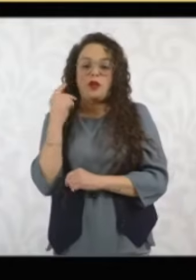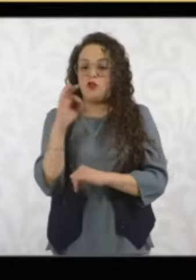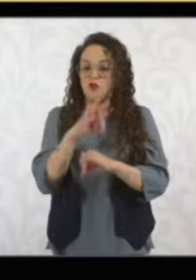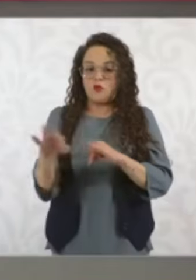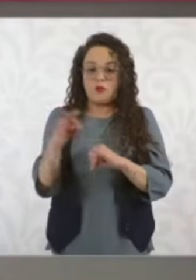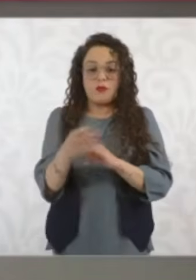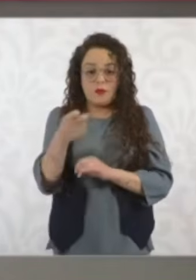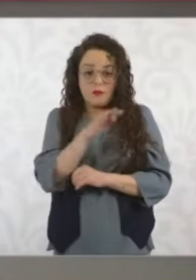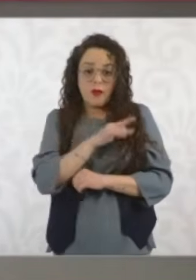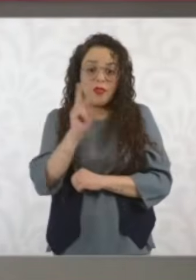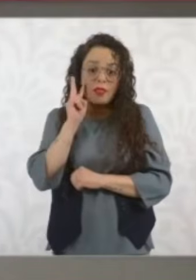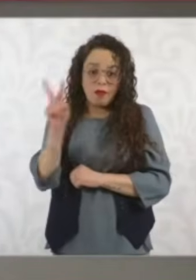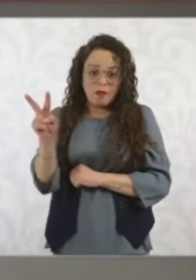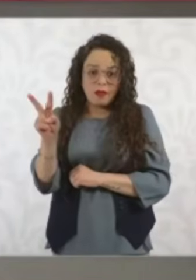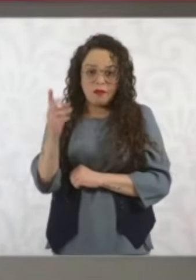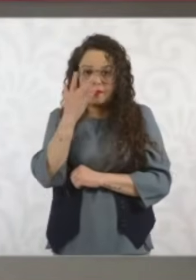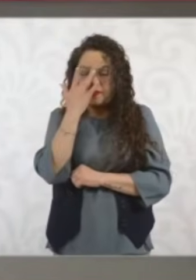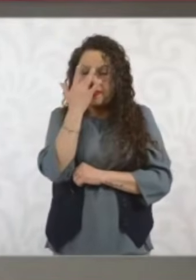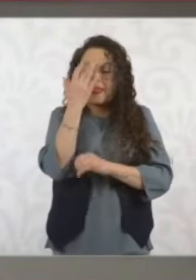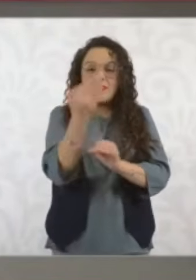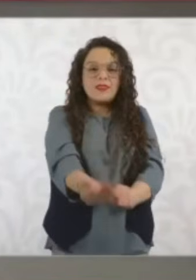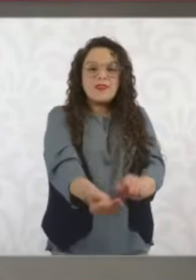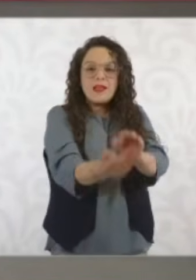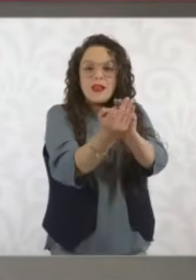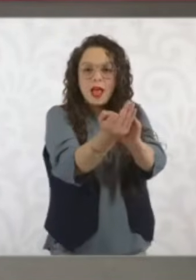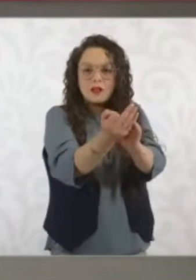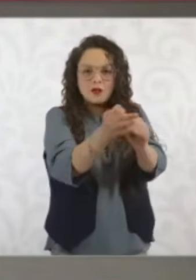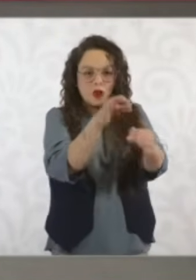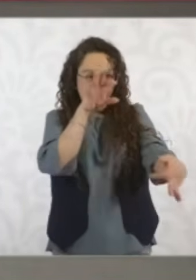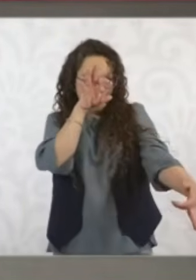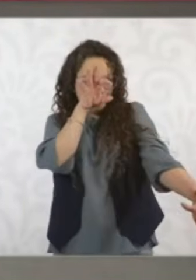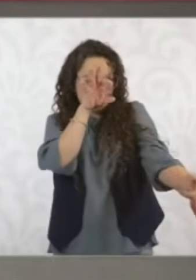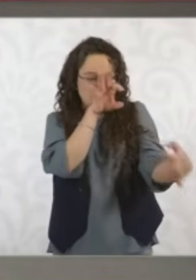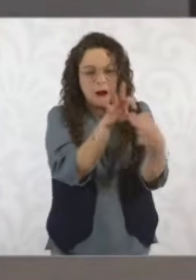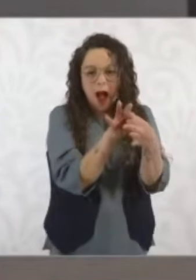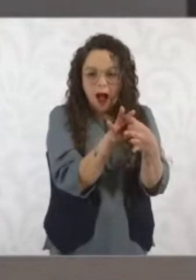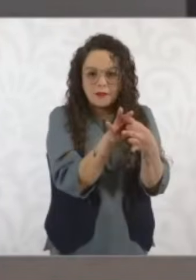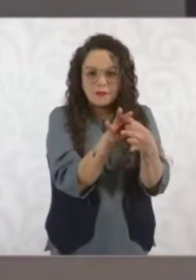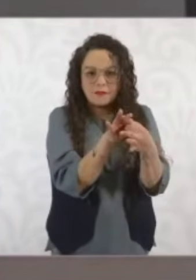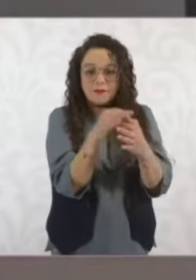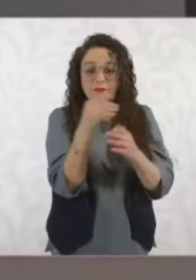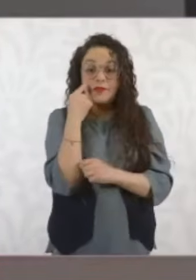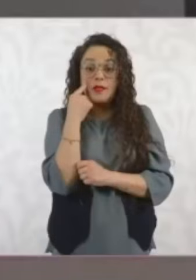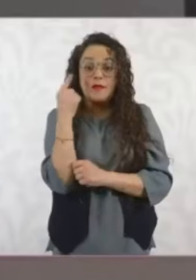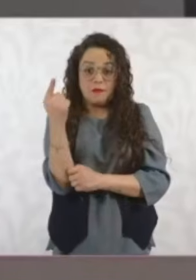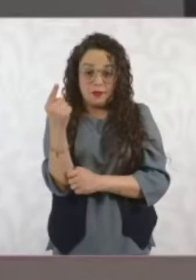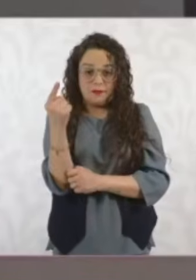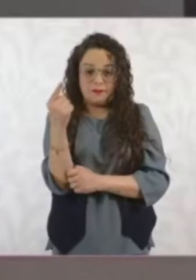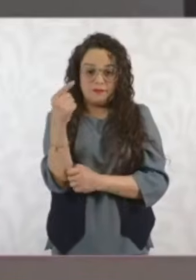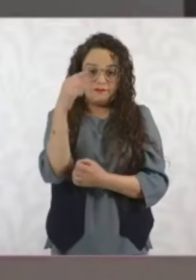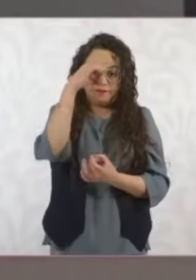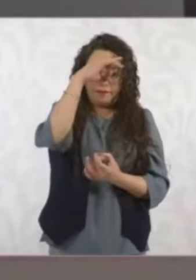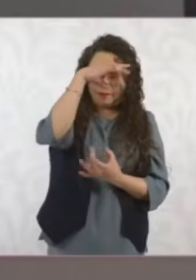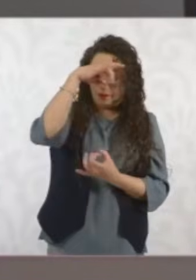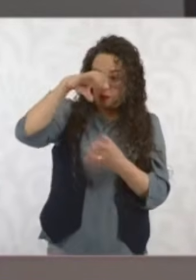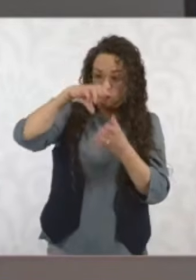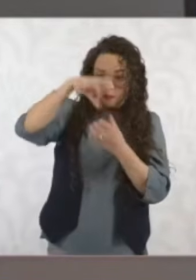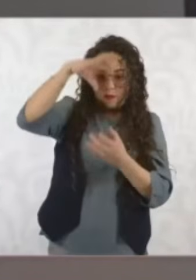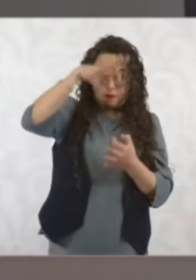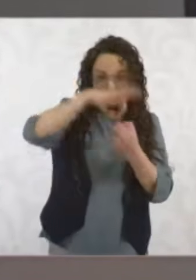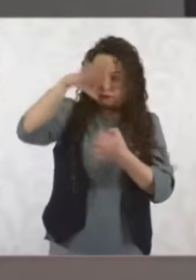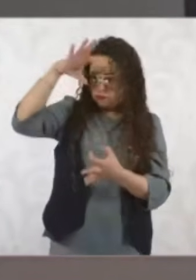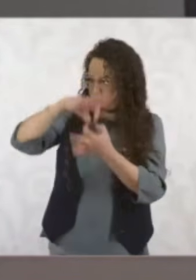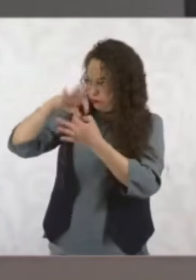ver cómo hay una relación directa, y cuando nosotros leemos este mapa digital, lo que tenemos que entender es cómo